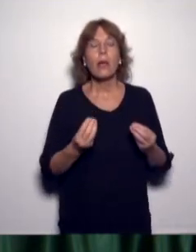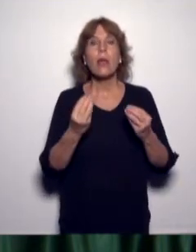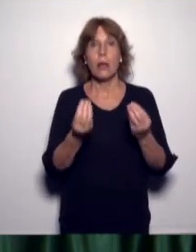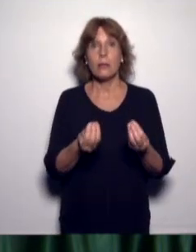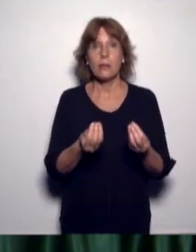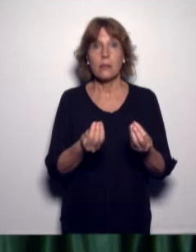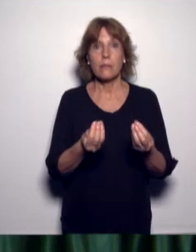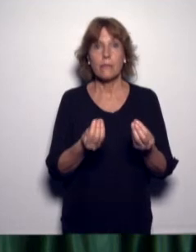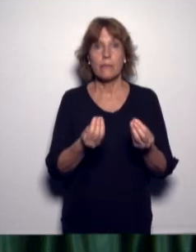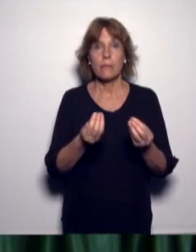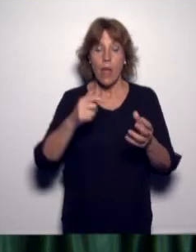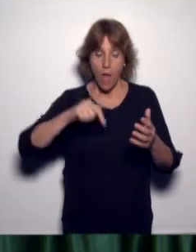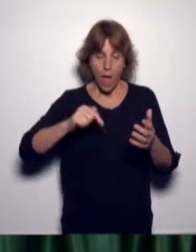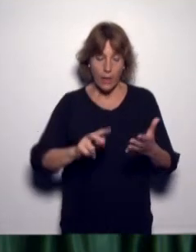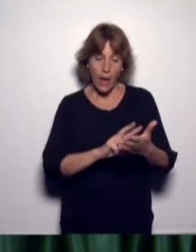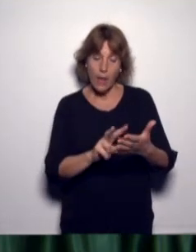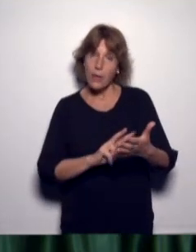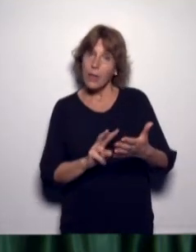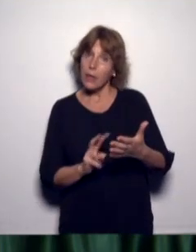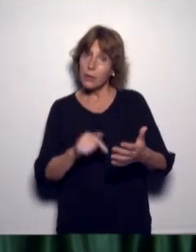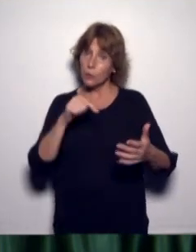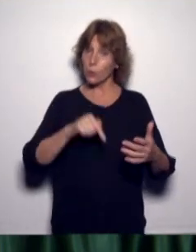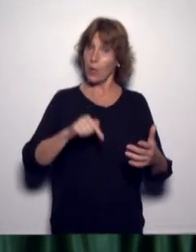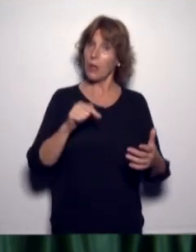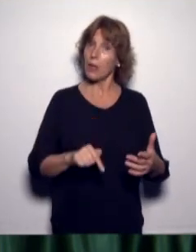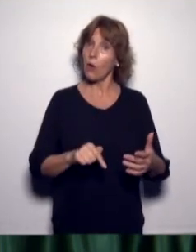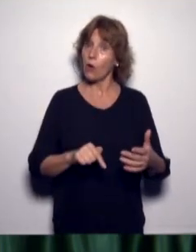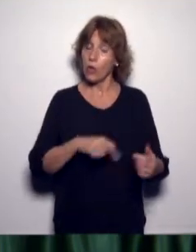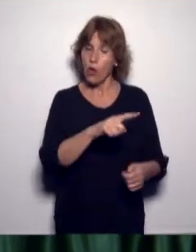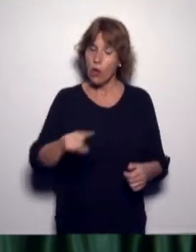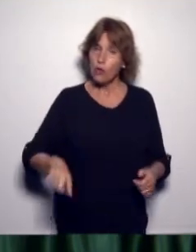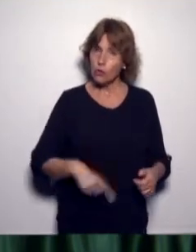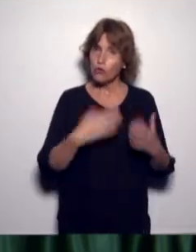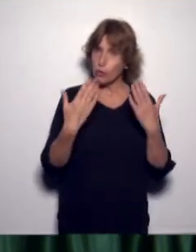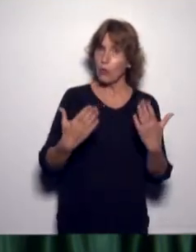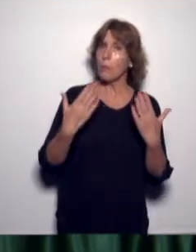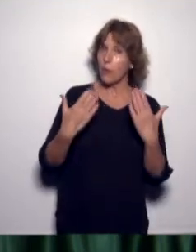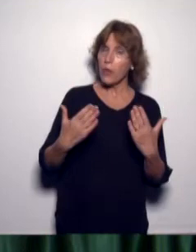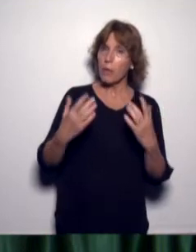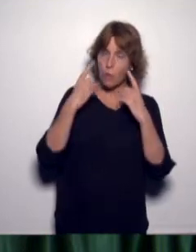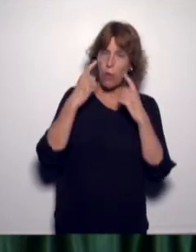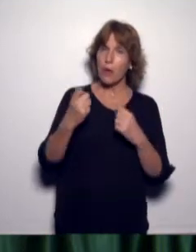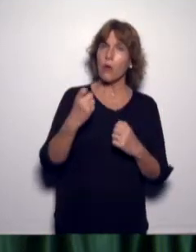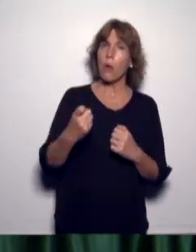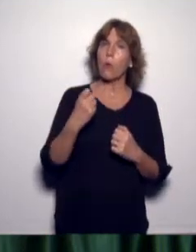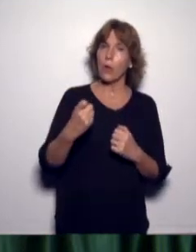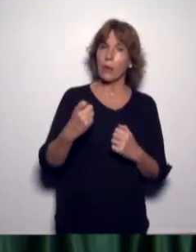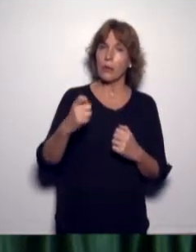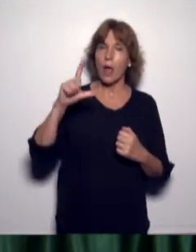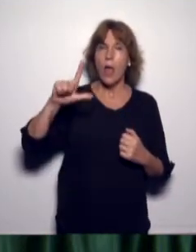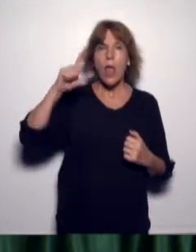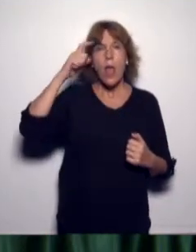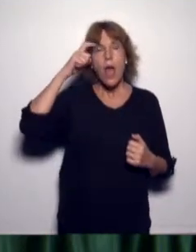Levítico, uno puede descubrir qué representaba la lepra, y